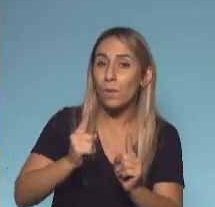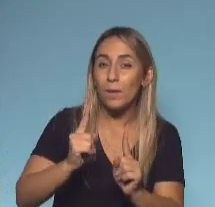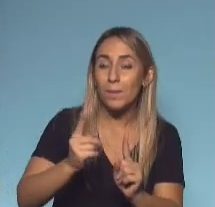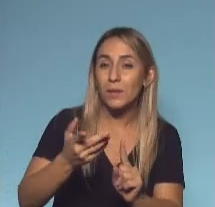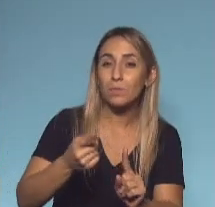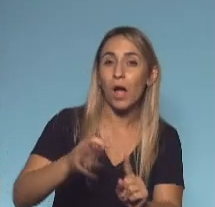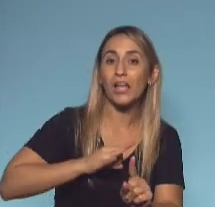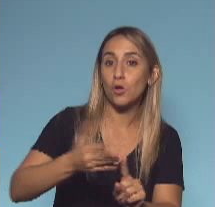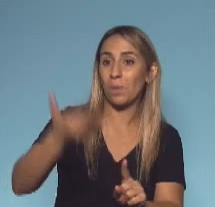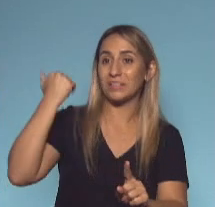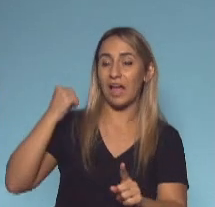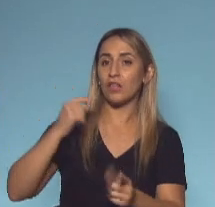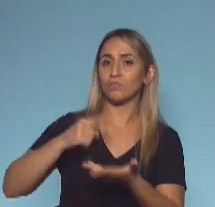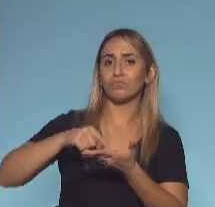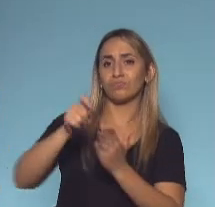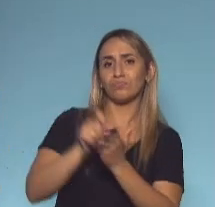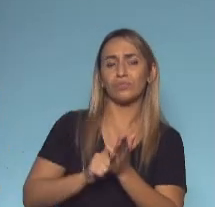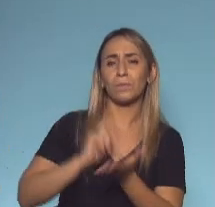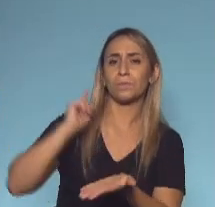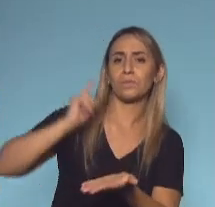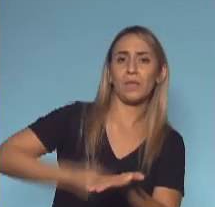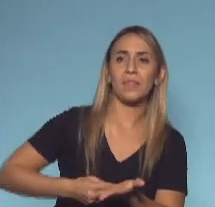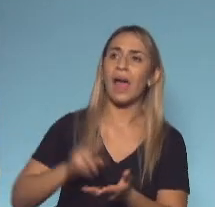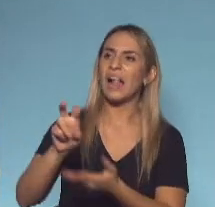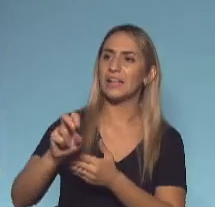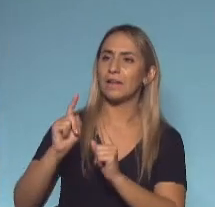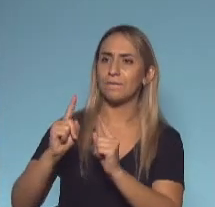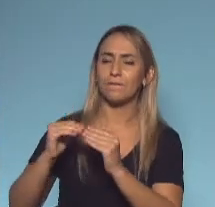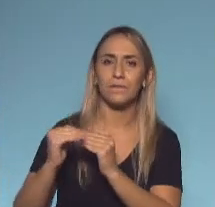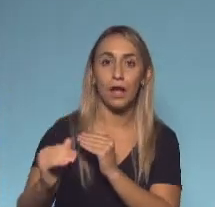congela los alquileres o bien qué medida del estilo público. Bien, gracias Nazarena.